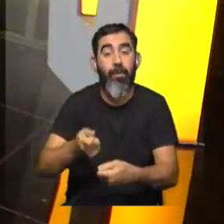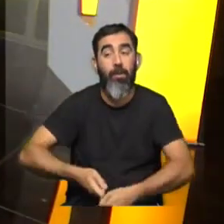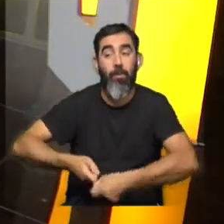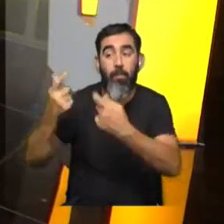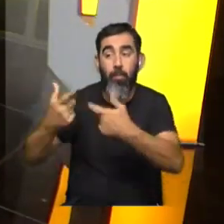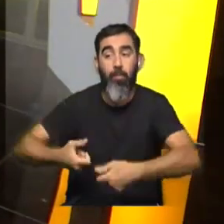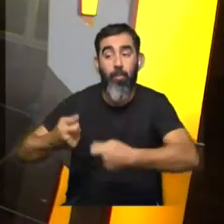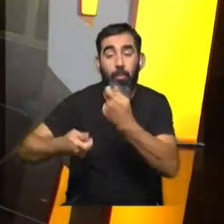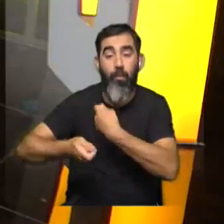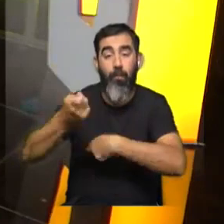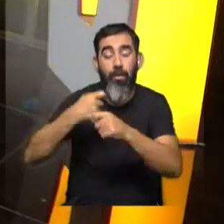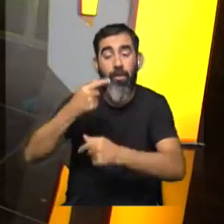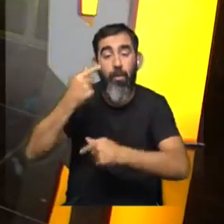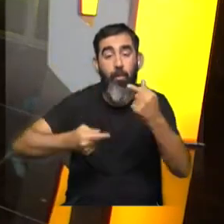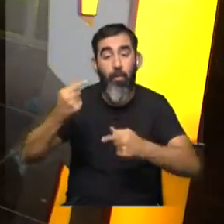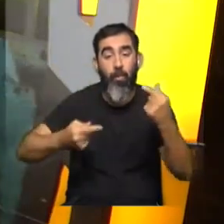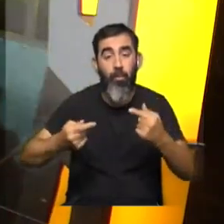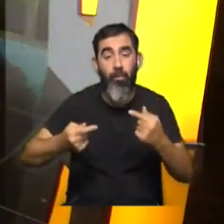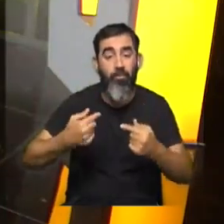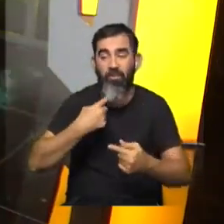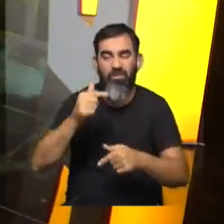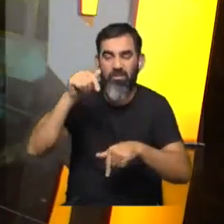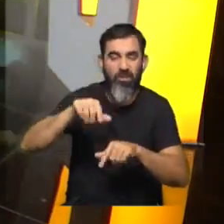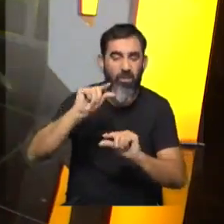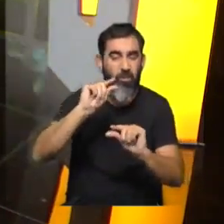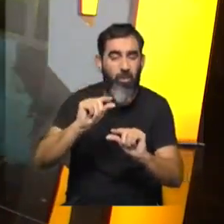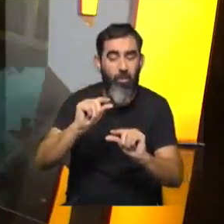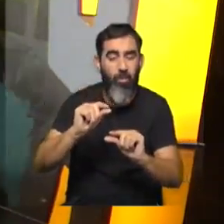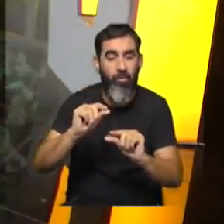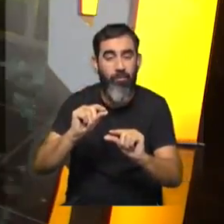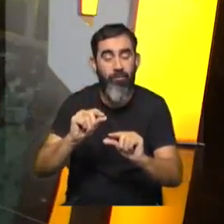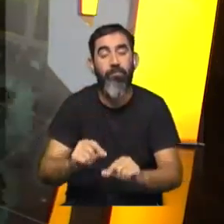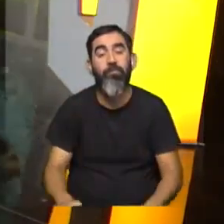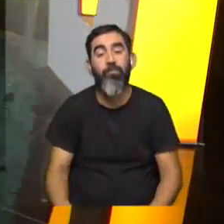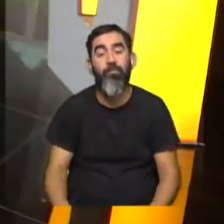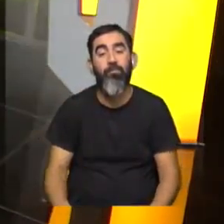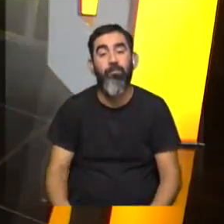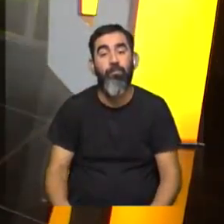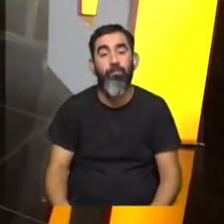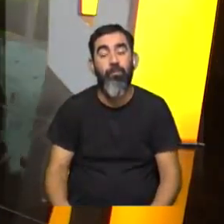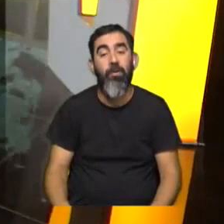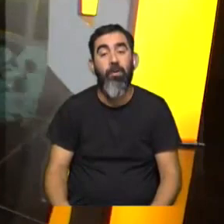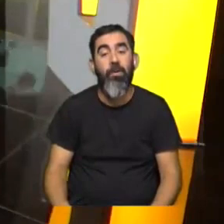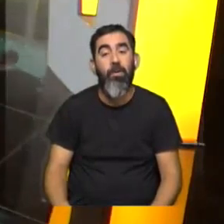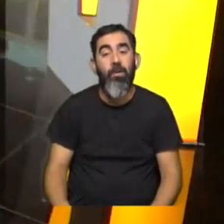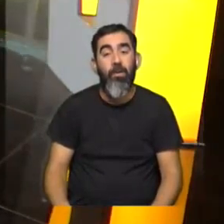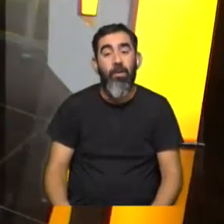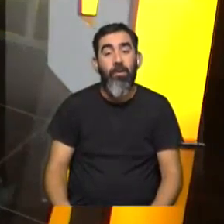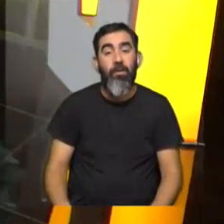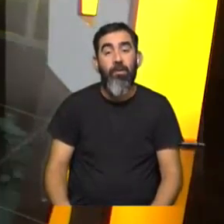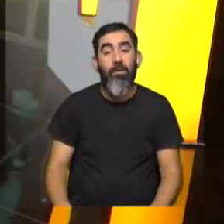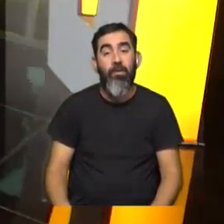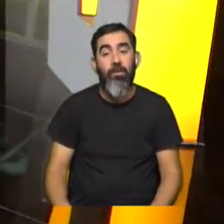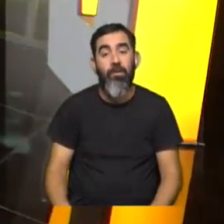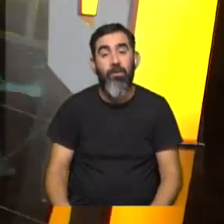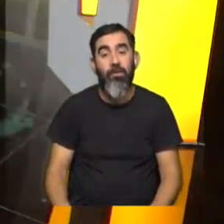venta de productos que no tienen demasiado valor agregado, que solamente en este caso sería la extracción de cantera. Porque si pasamos